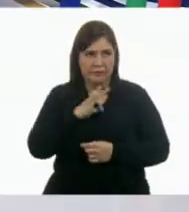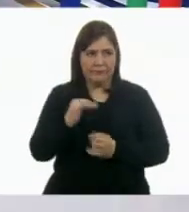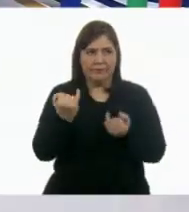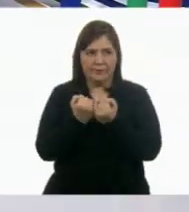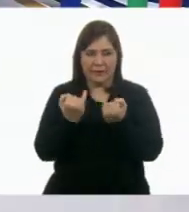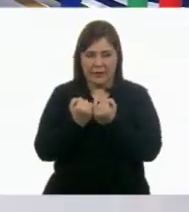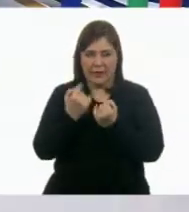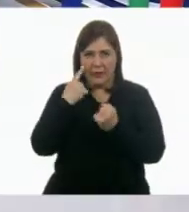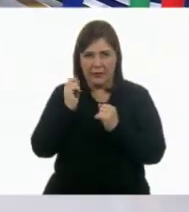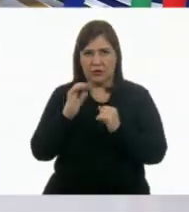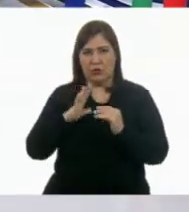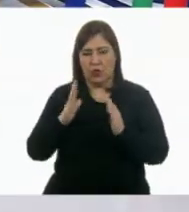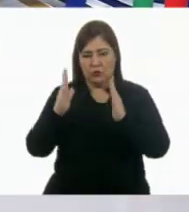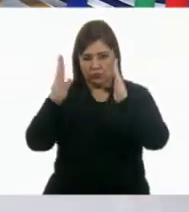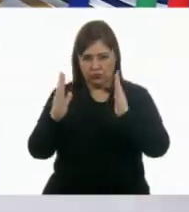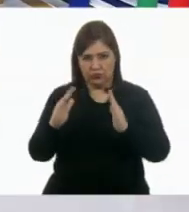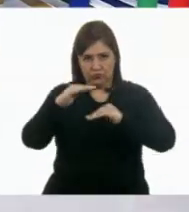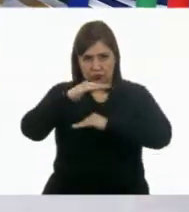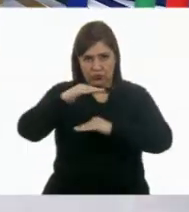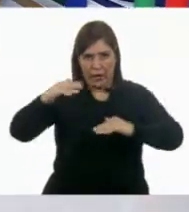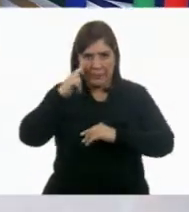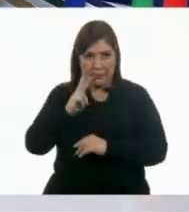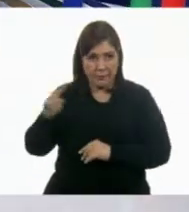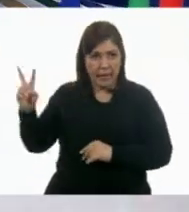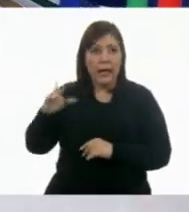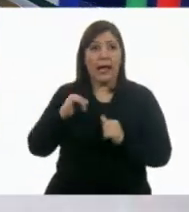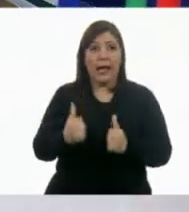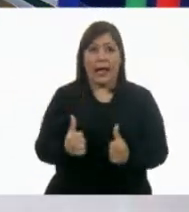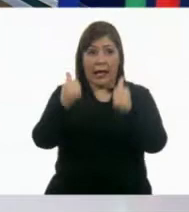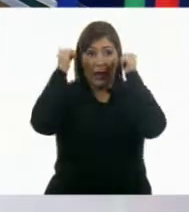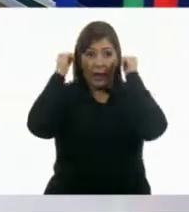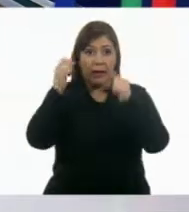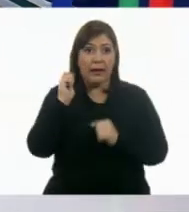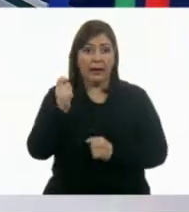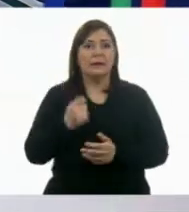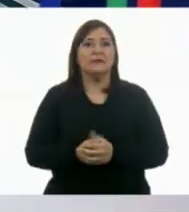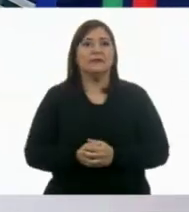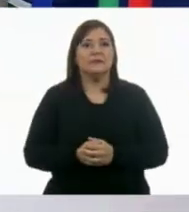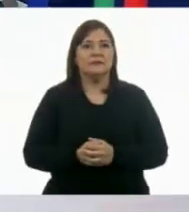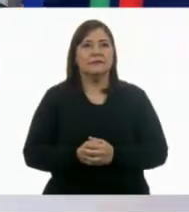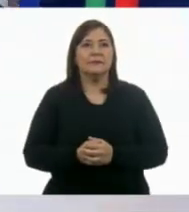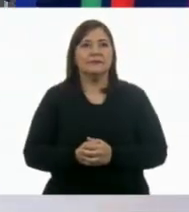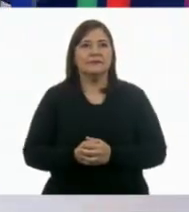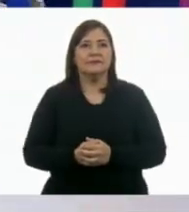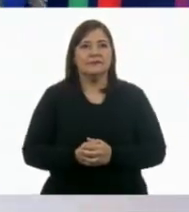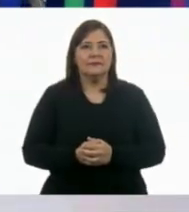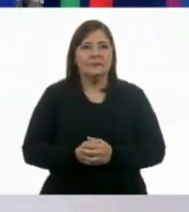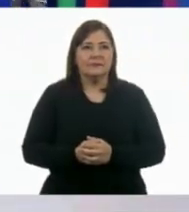la parte vertical del cajón. Atrás de ti, Ale. Ay, sí.